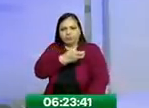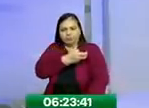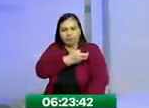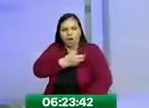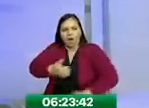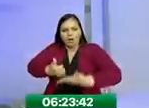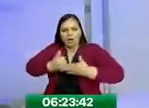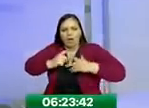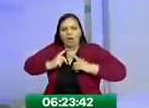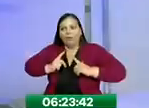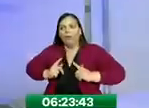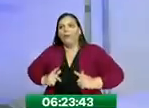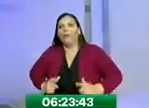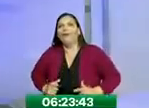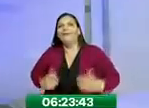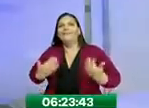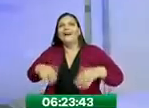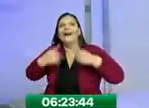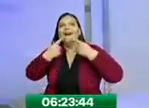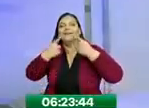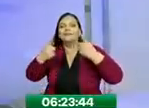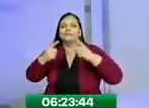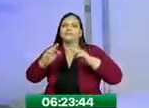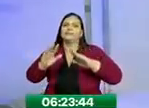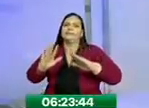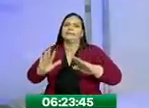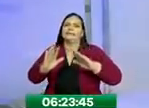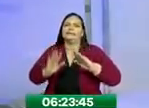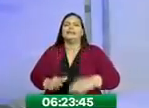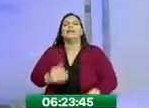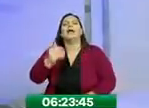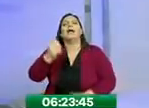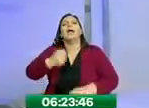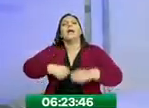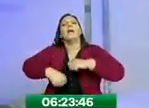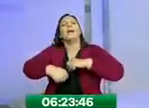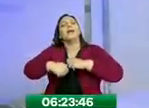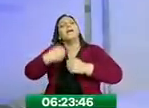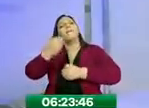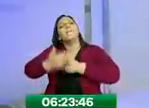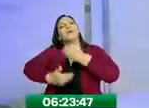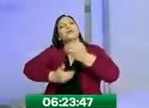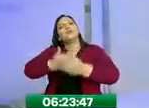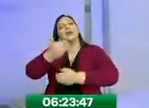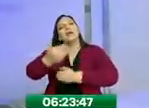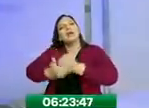un año, dos años. Lo que sí hay, que se está hablando, es en Alemania, la primera